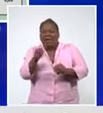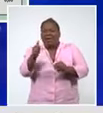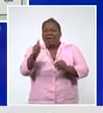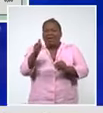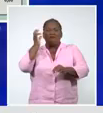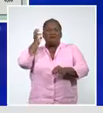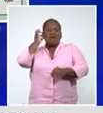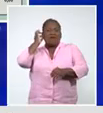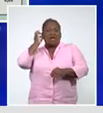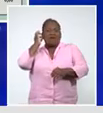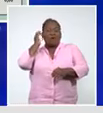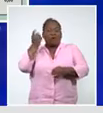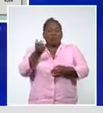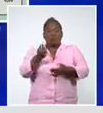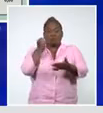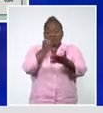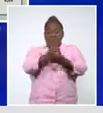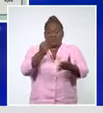diagnosticado